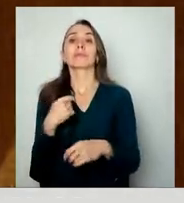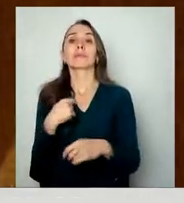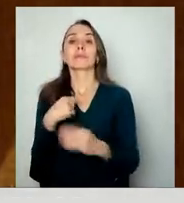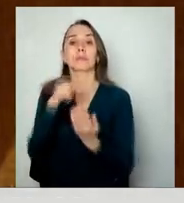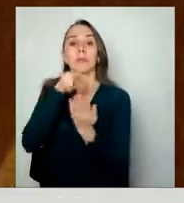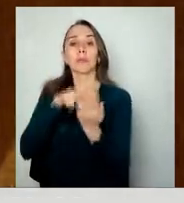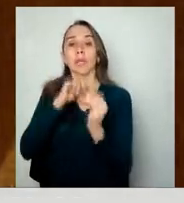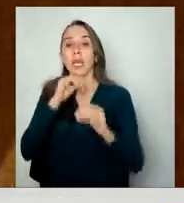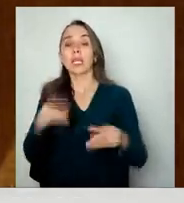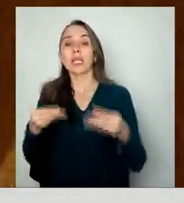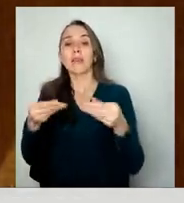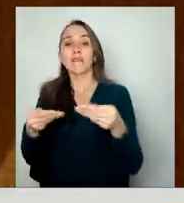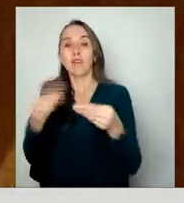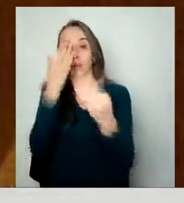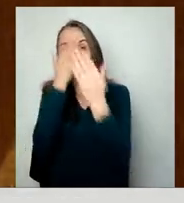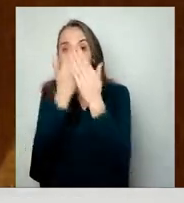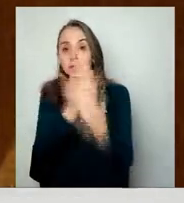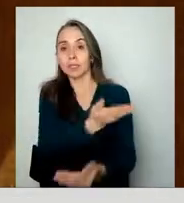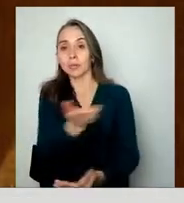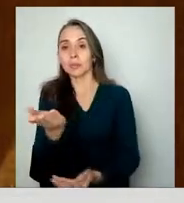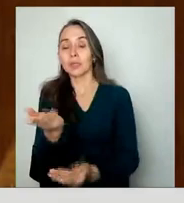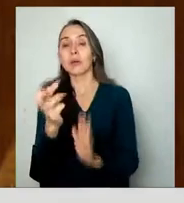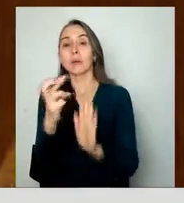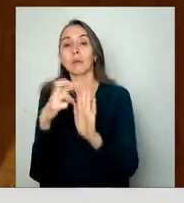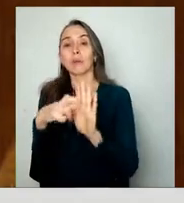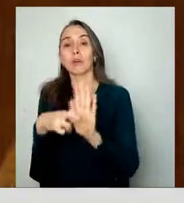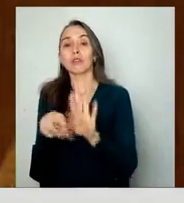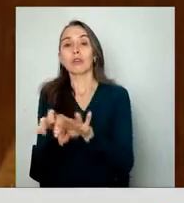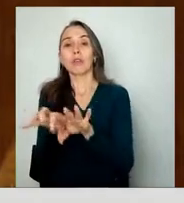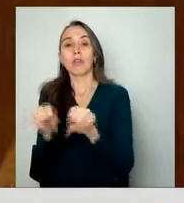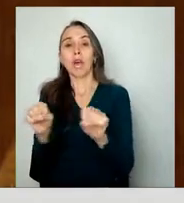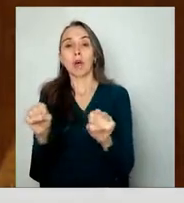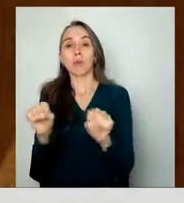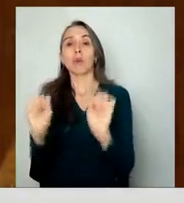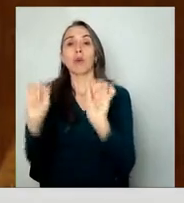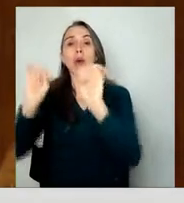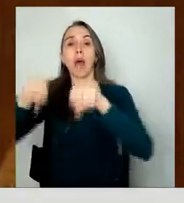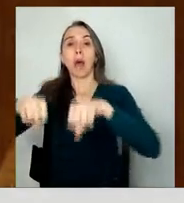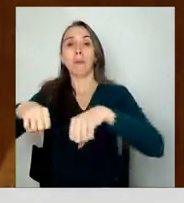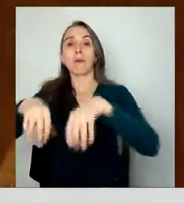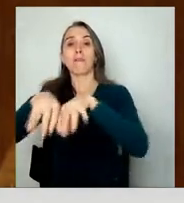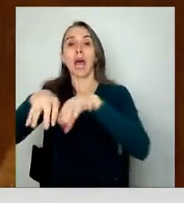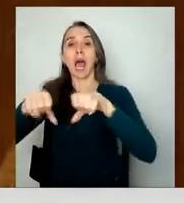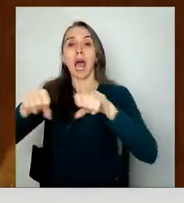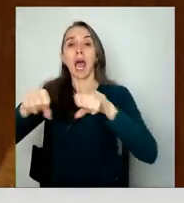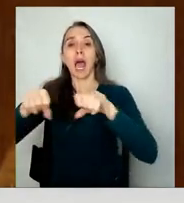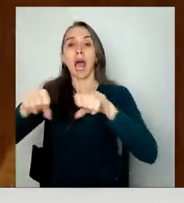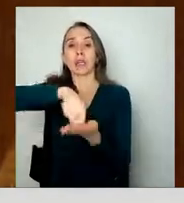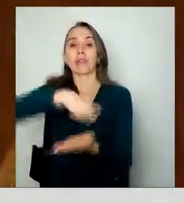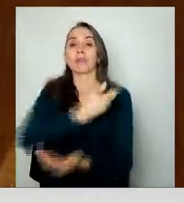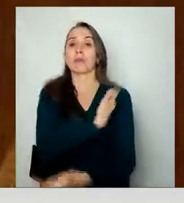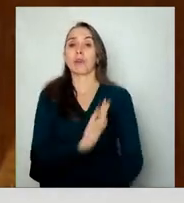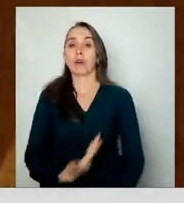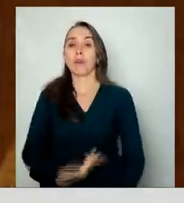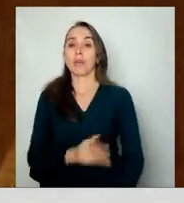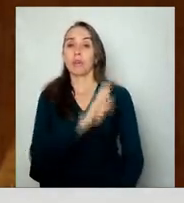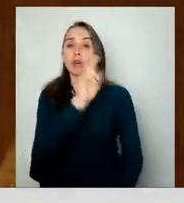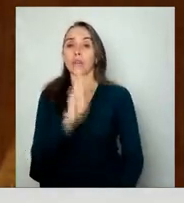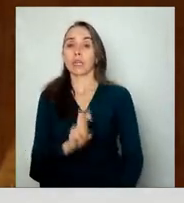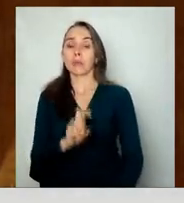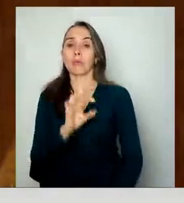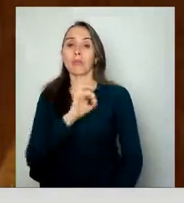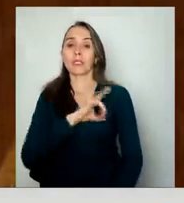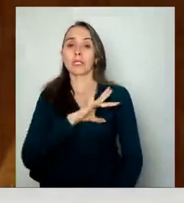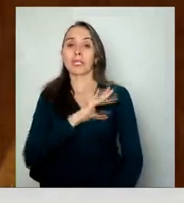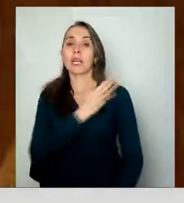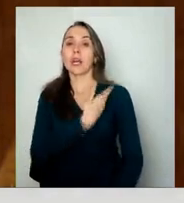ante ustedes el proyecto de acuerdo que aprueba el acuerdo entre el gobierno de la República de Chile y